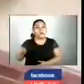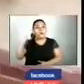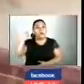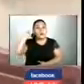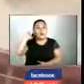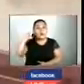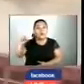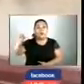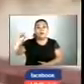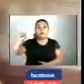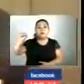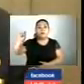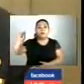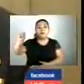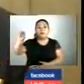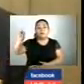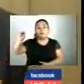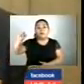importante.